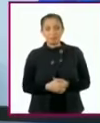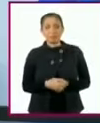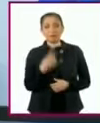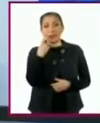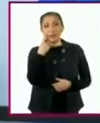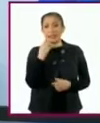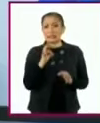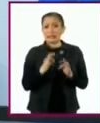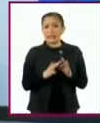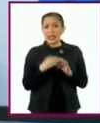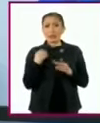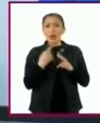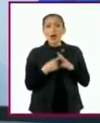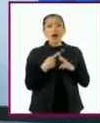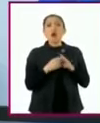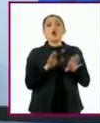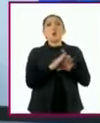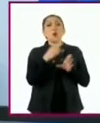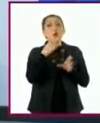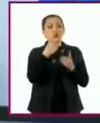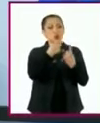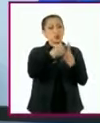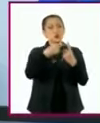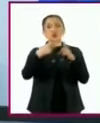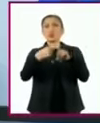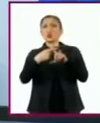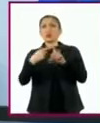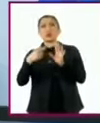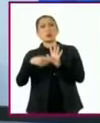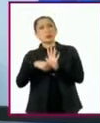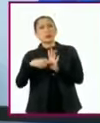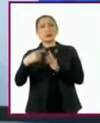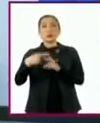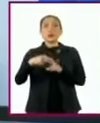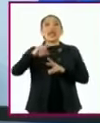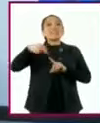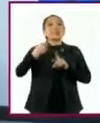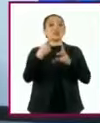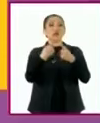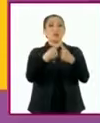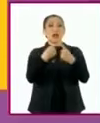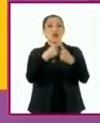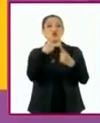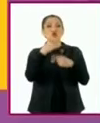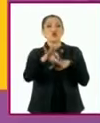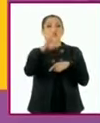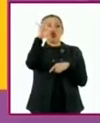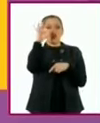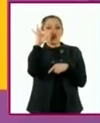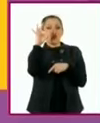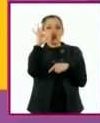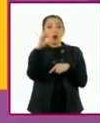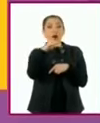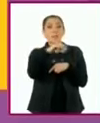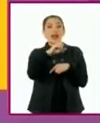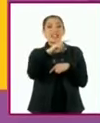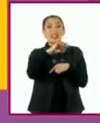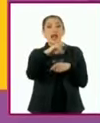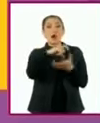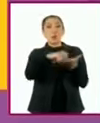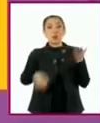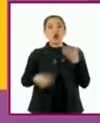Exactamente, la operación que permite calcular la deuda de Mariana es una multiplicación. Mariana compró el aparato